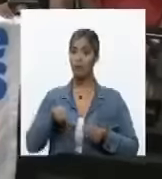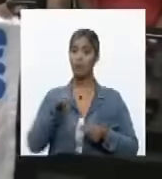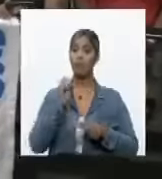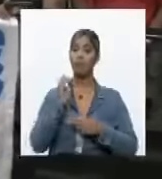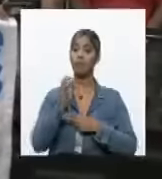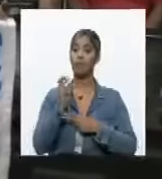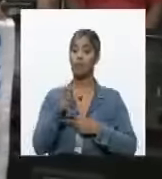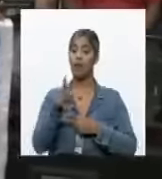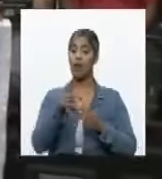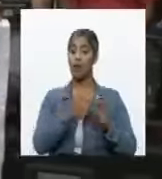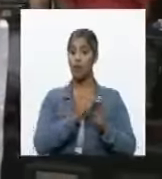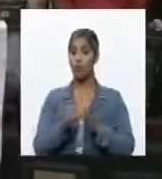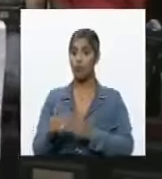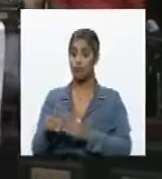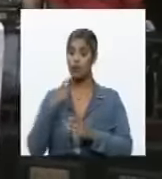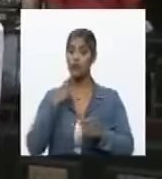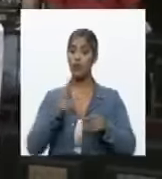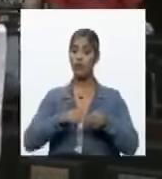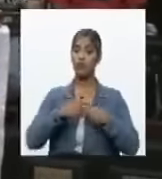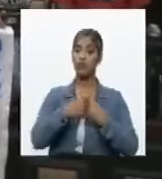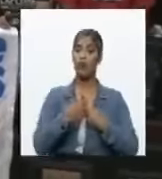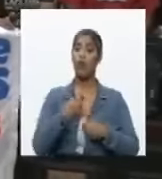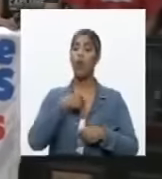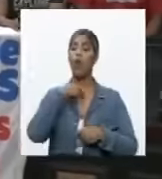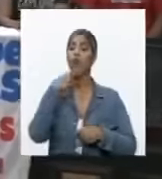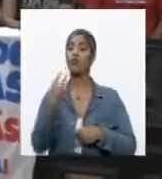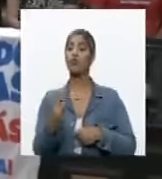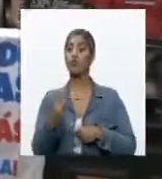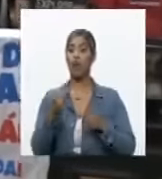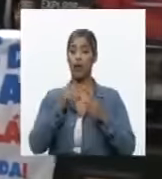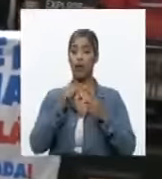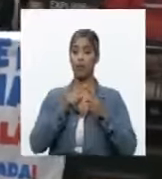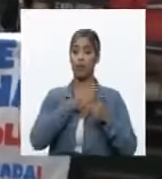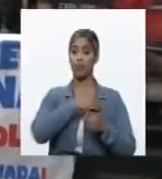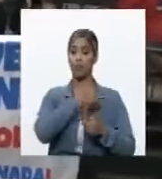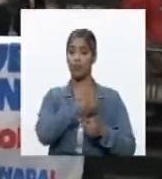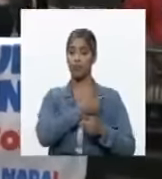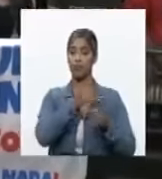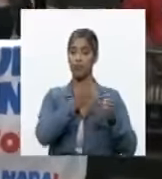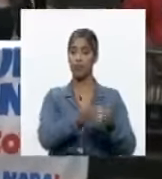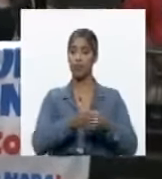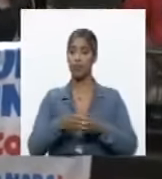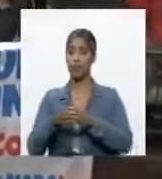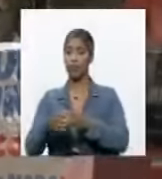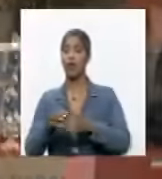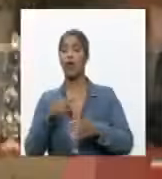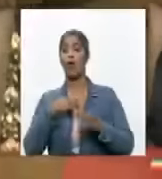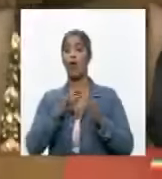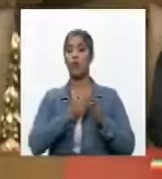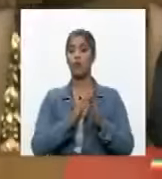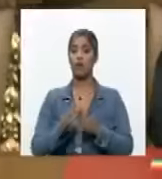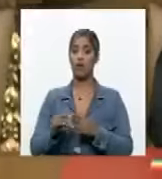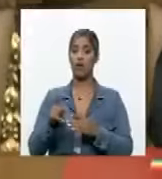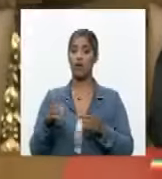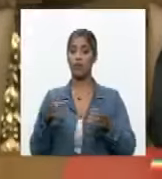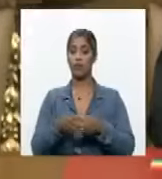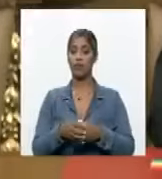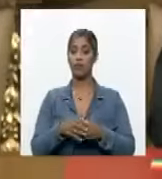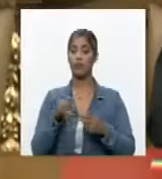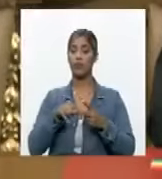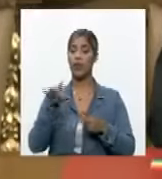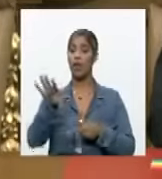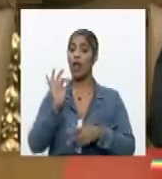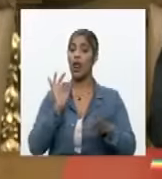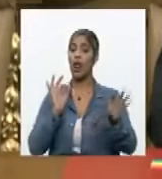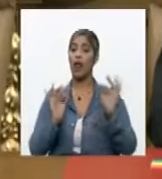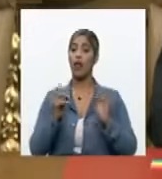Comunal estará integrado por una vocera o vocero principal de cada consejo comunal que conforma la comuna, electas